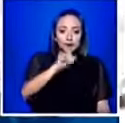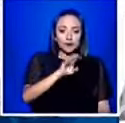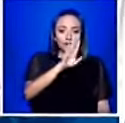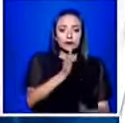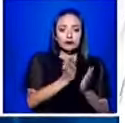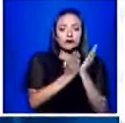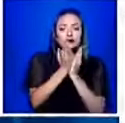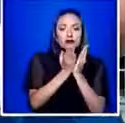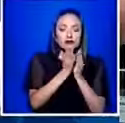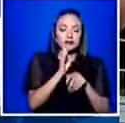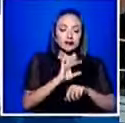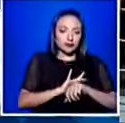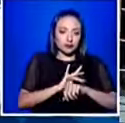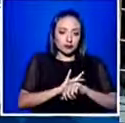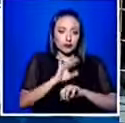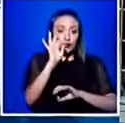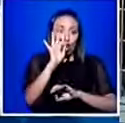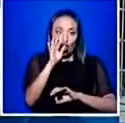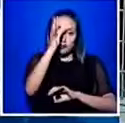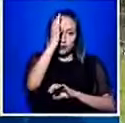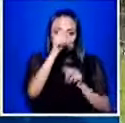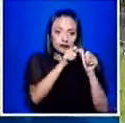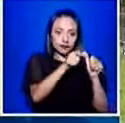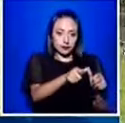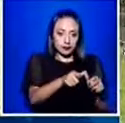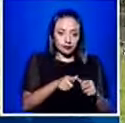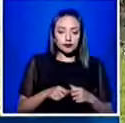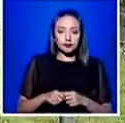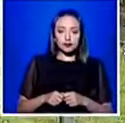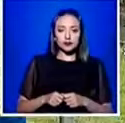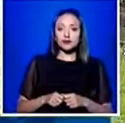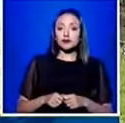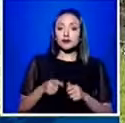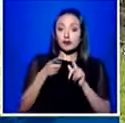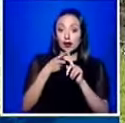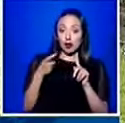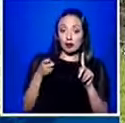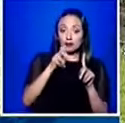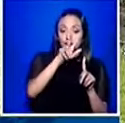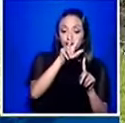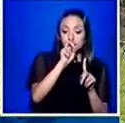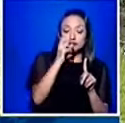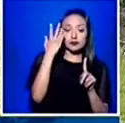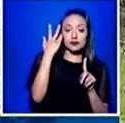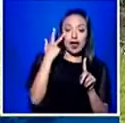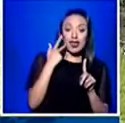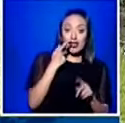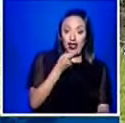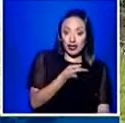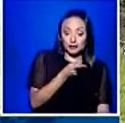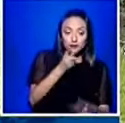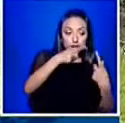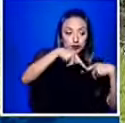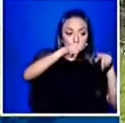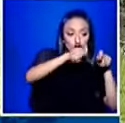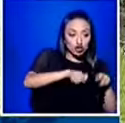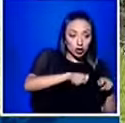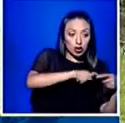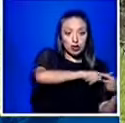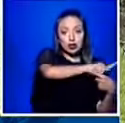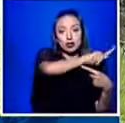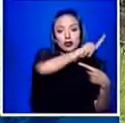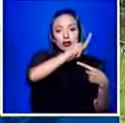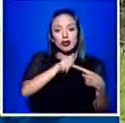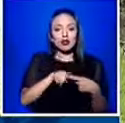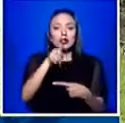servicios médicos y de hospitalización. Cubrimos desde los 30 días de iniciada la vigencia del contrato,